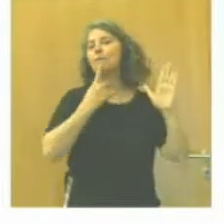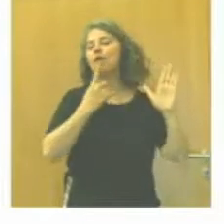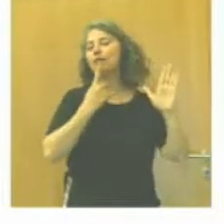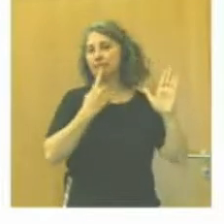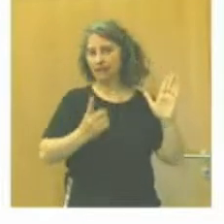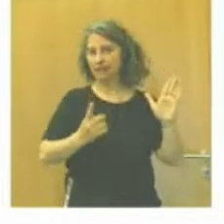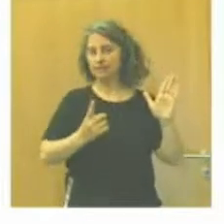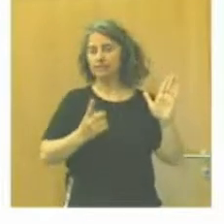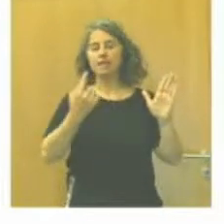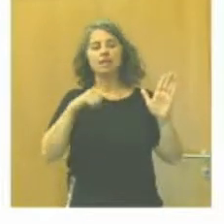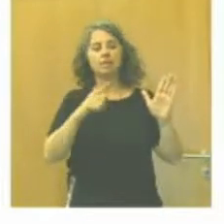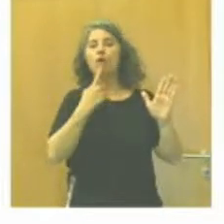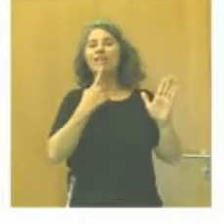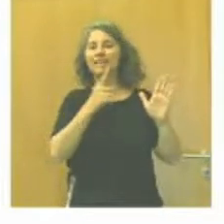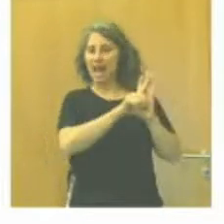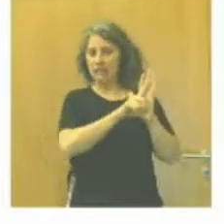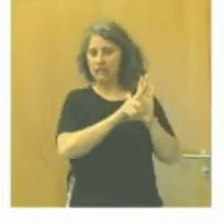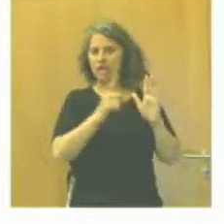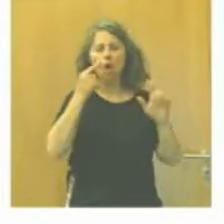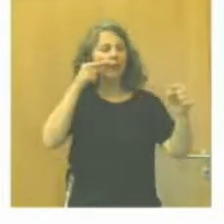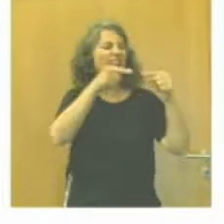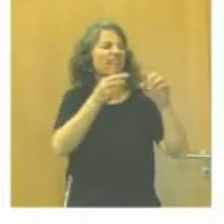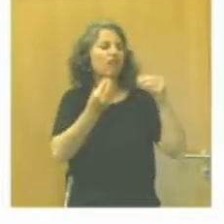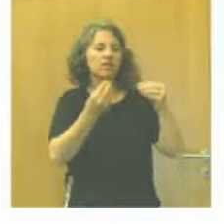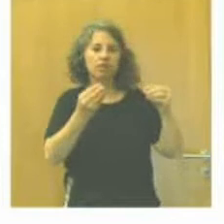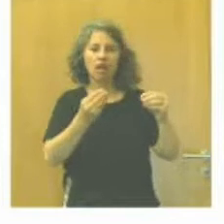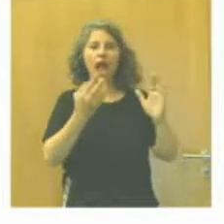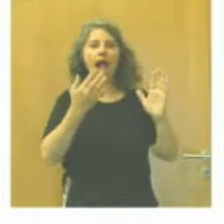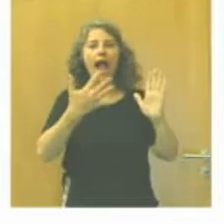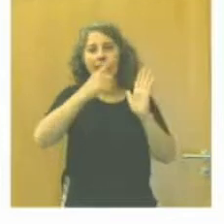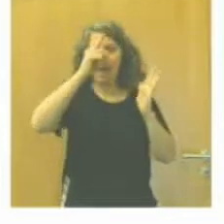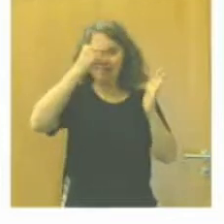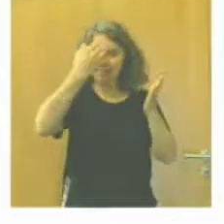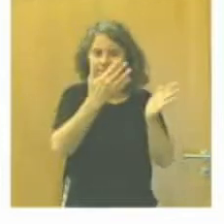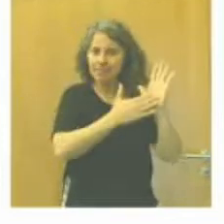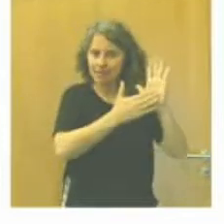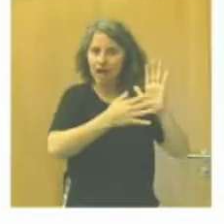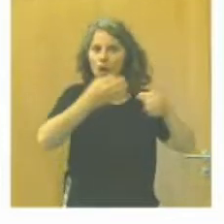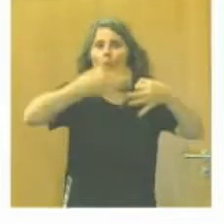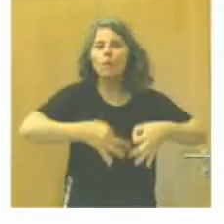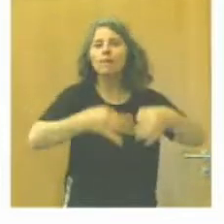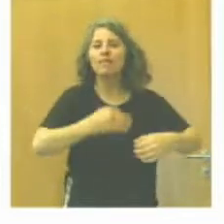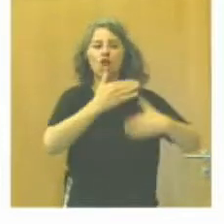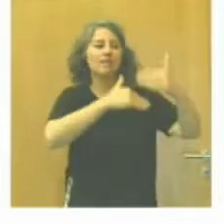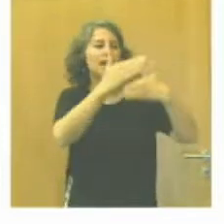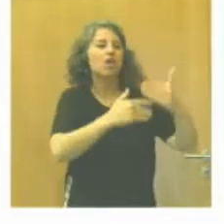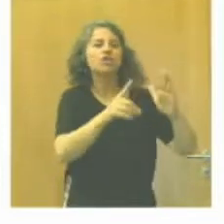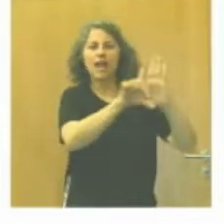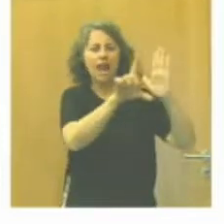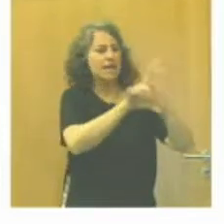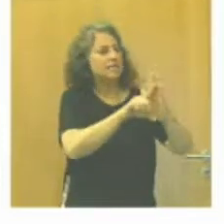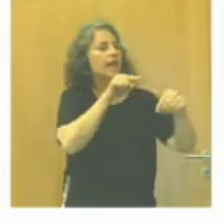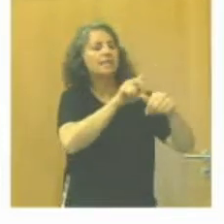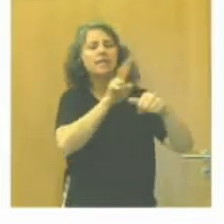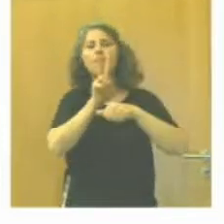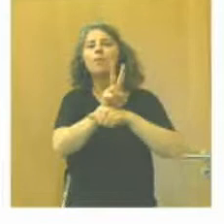de las políticas y las leyes. Y el objetivo es garantizar la implementación y el cumplimiento de esas leyes y políticas que protegen